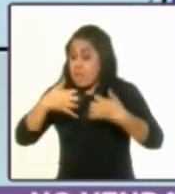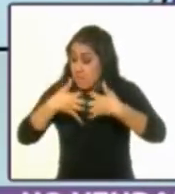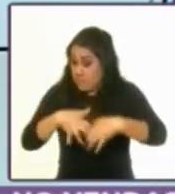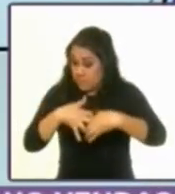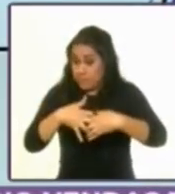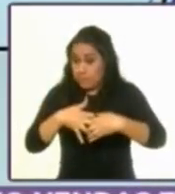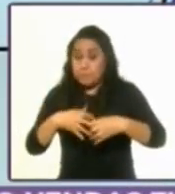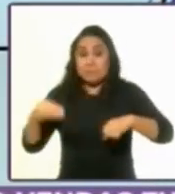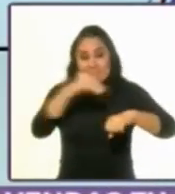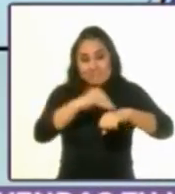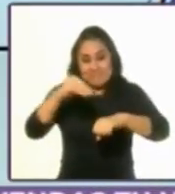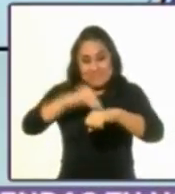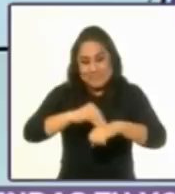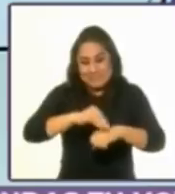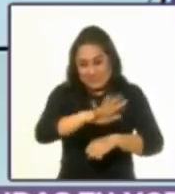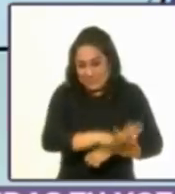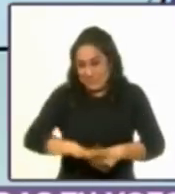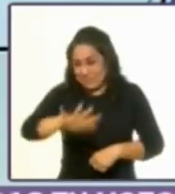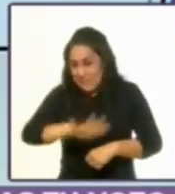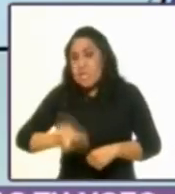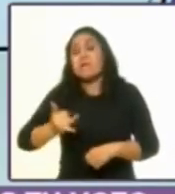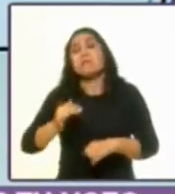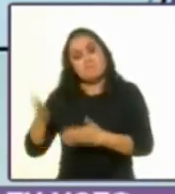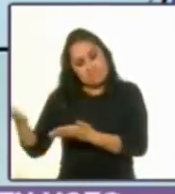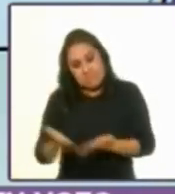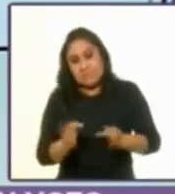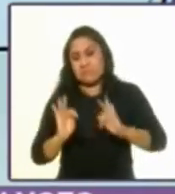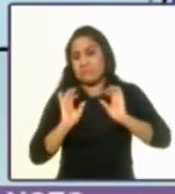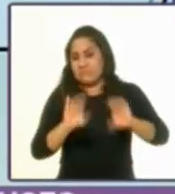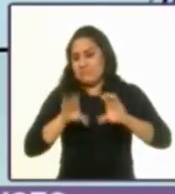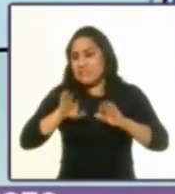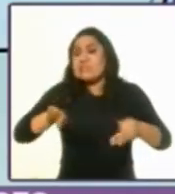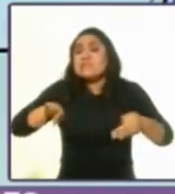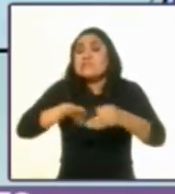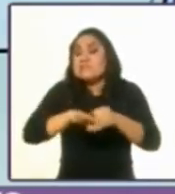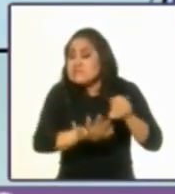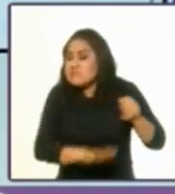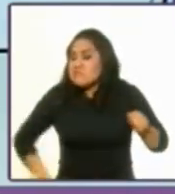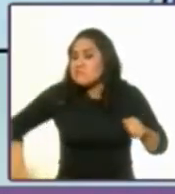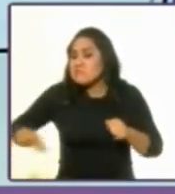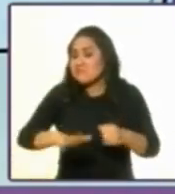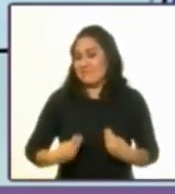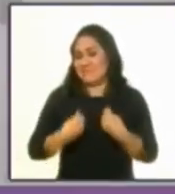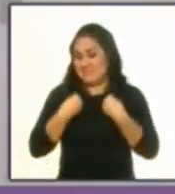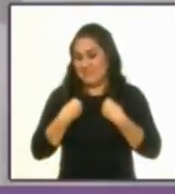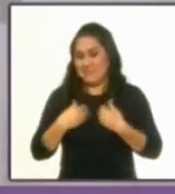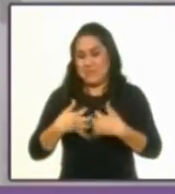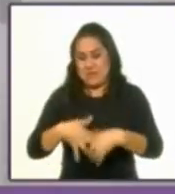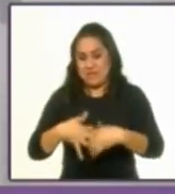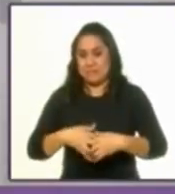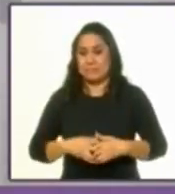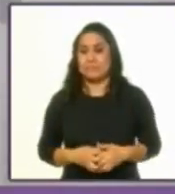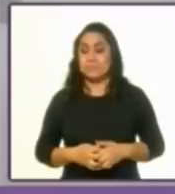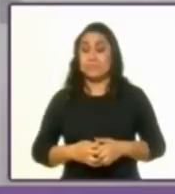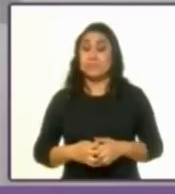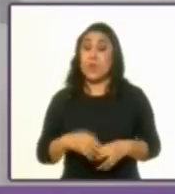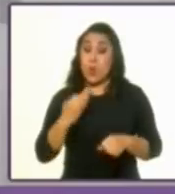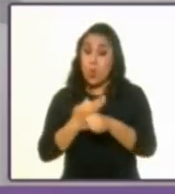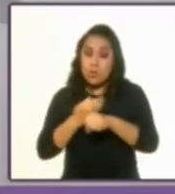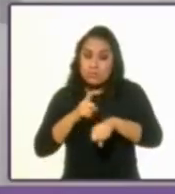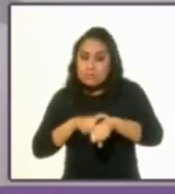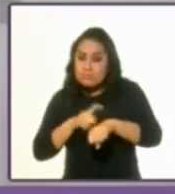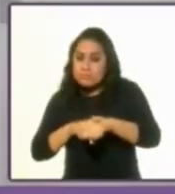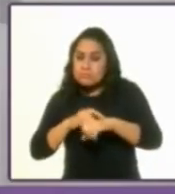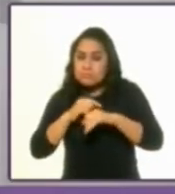establezcan en estas zonas y contraten a gente que viva cerca del lugar de trabajo les queda tiempo a